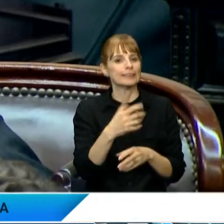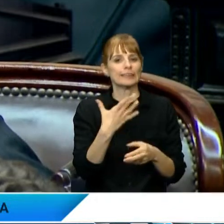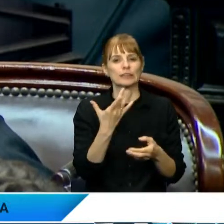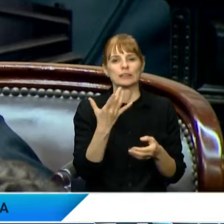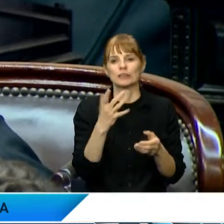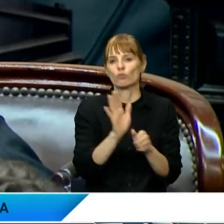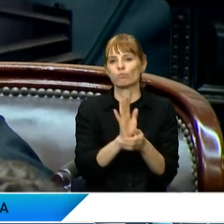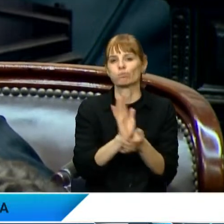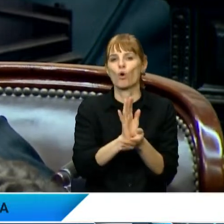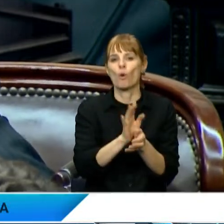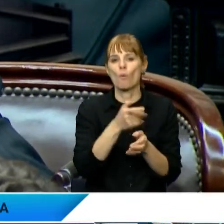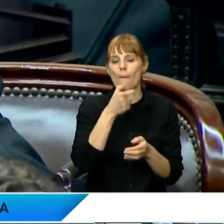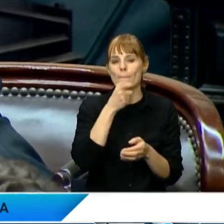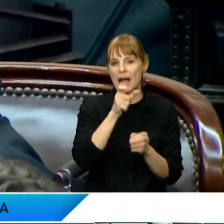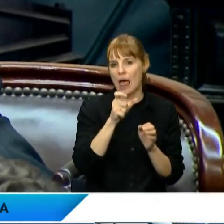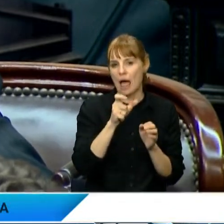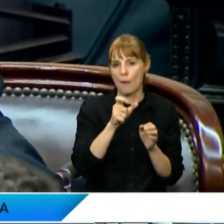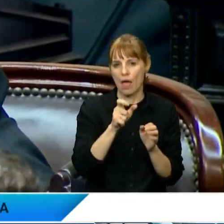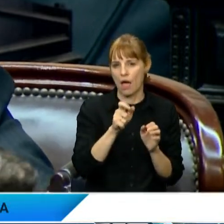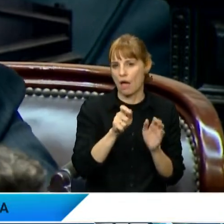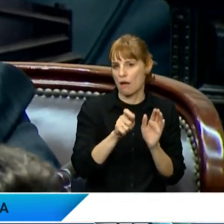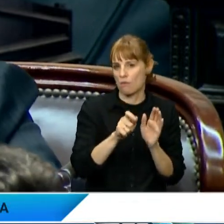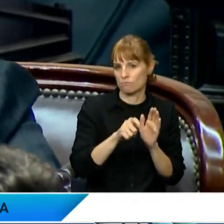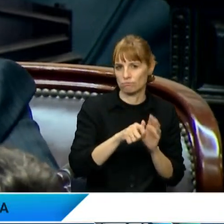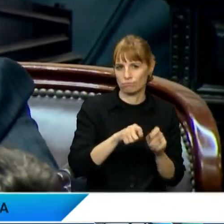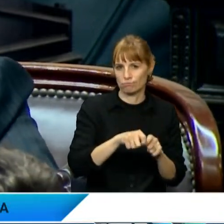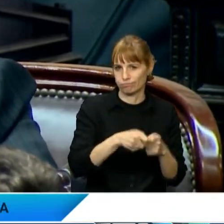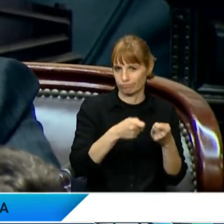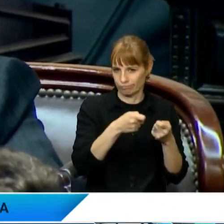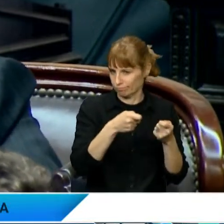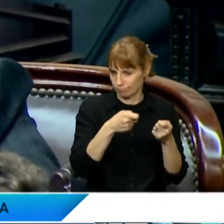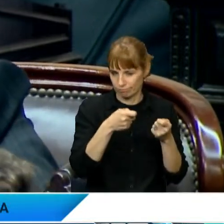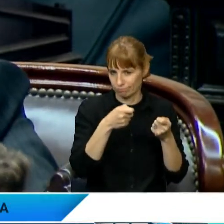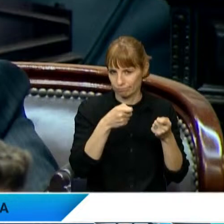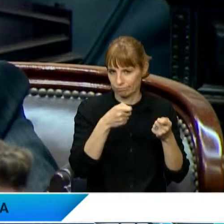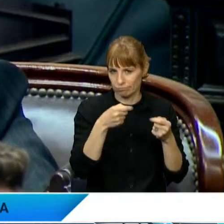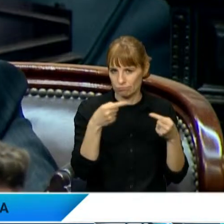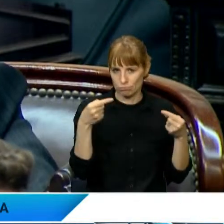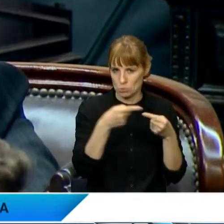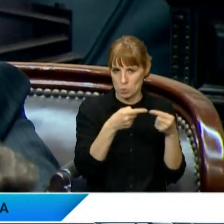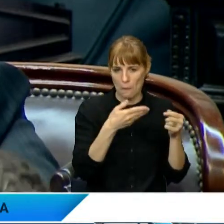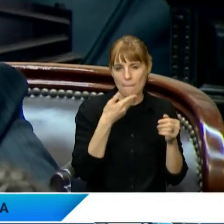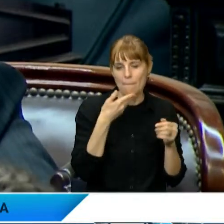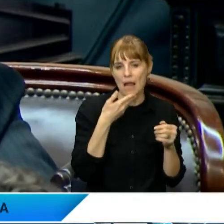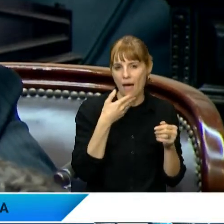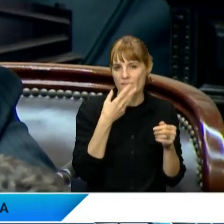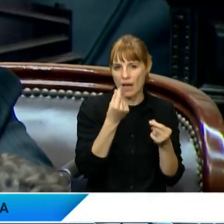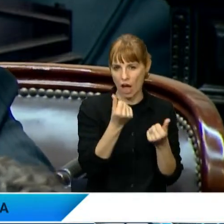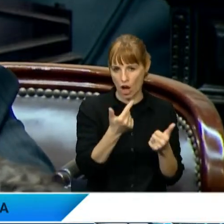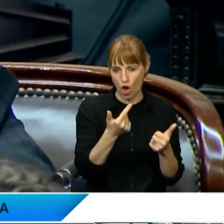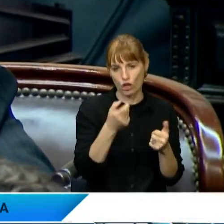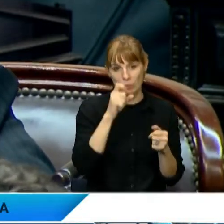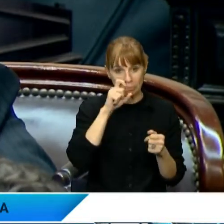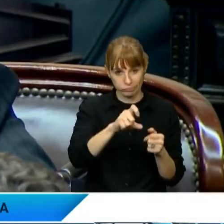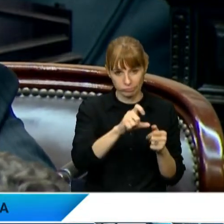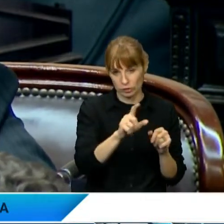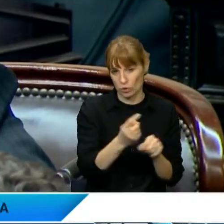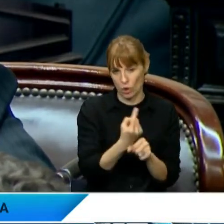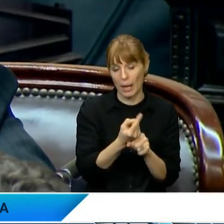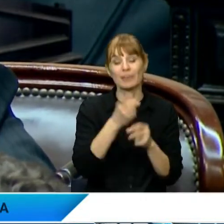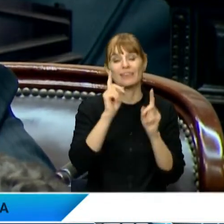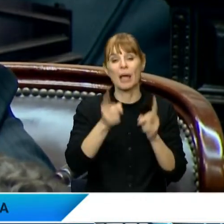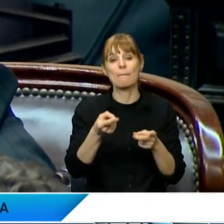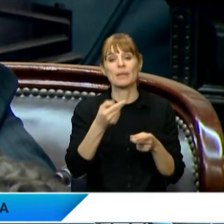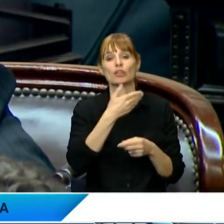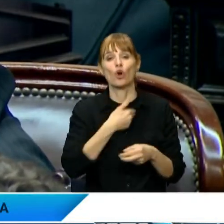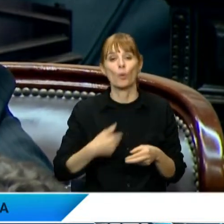la ruptura de la palabra. Y finalmente, por último lugar, porque el Gobierno Nacional pidió las herramientas para reactivar